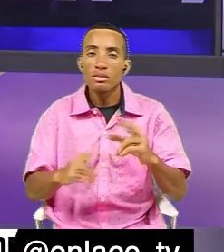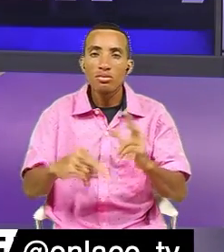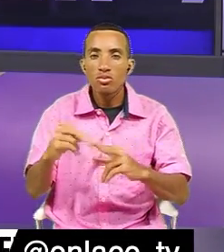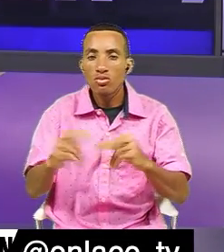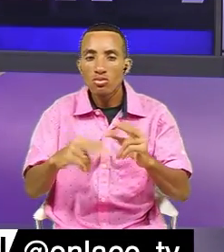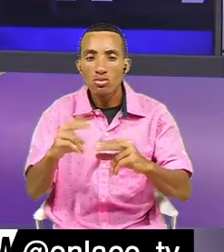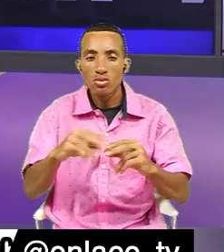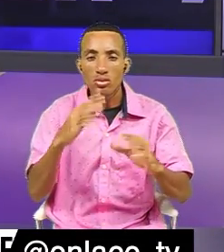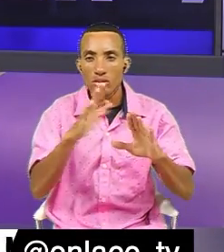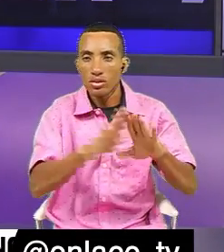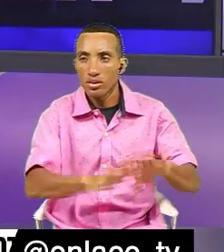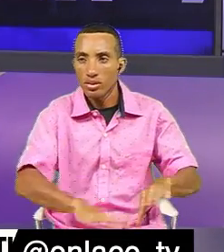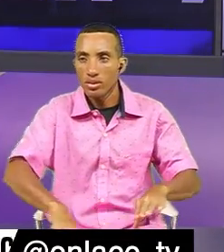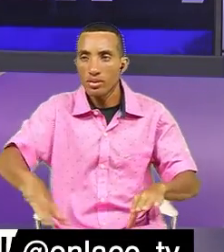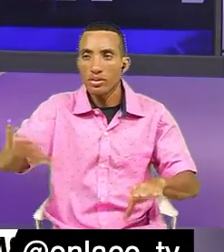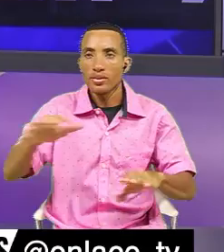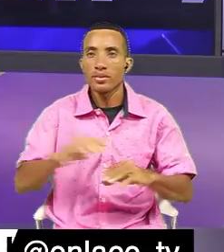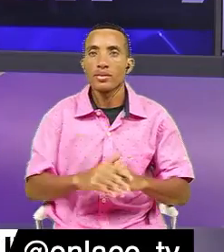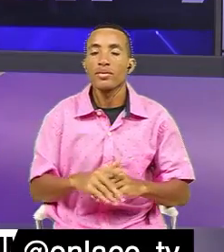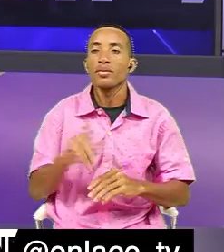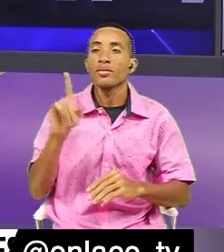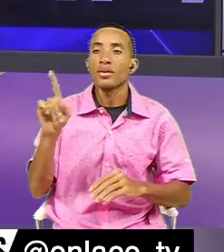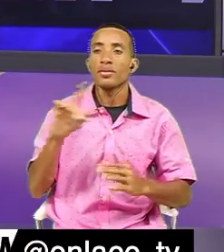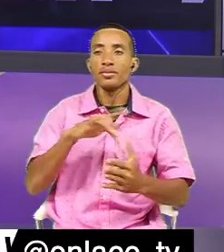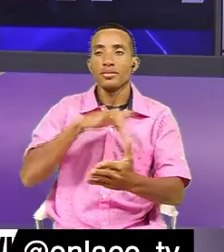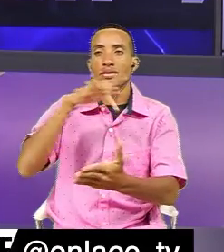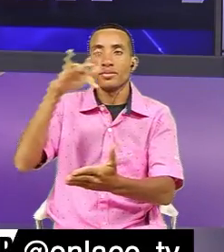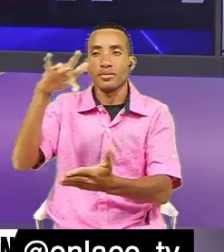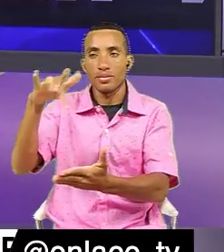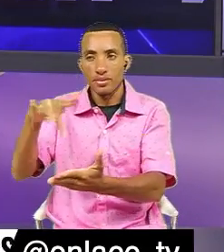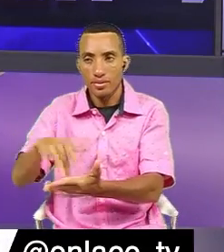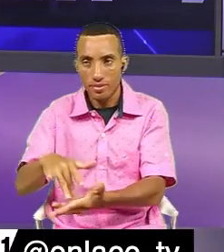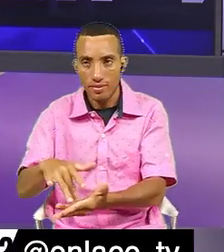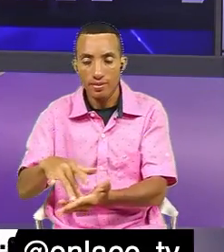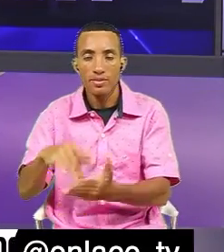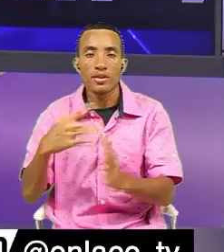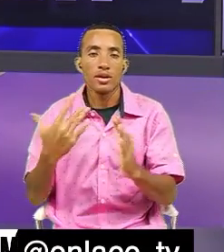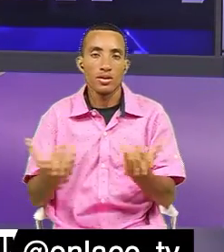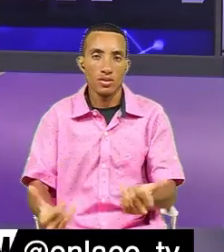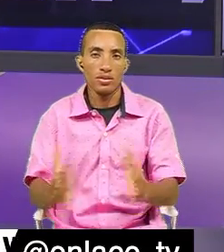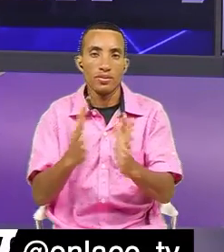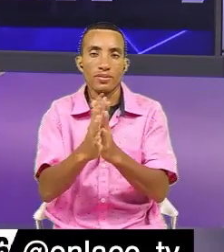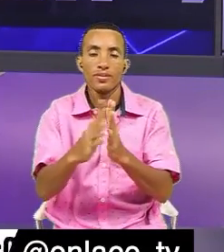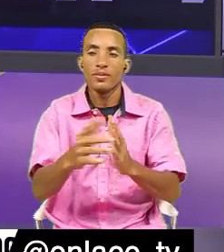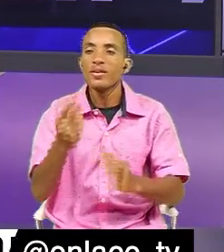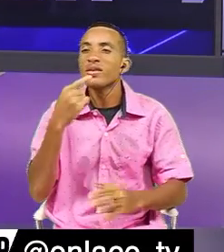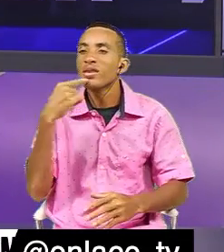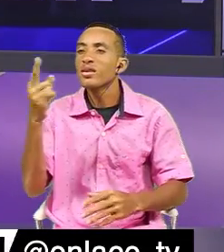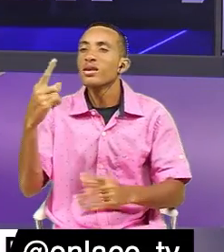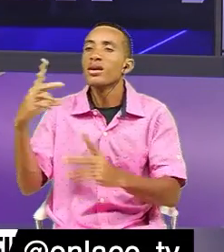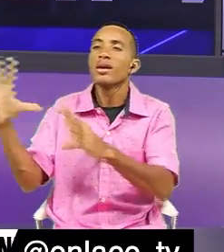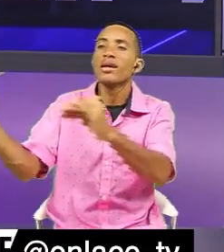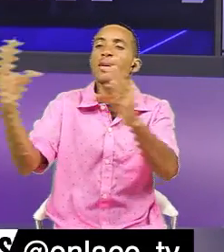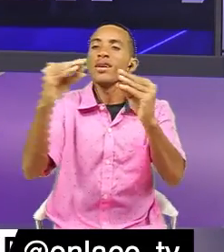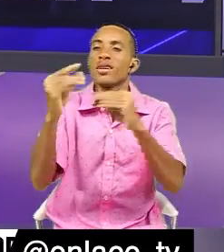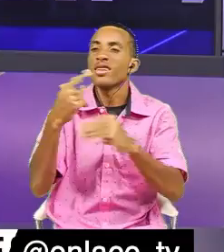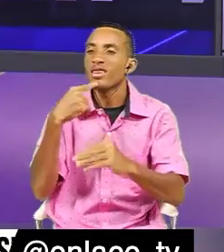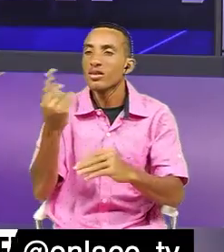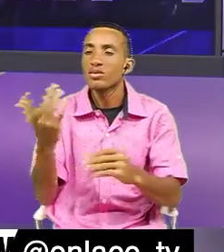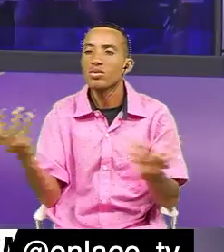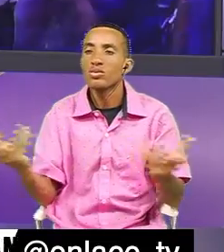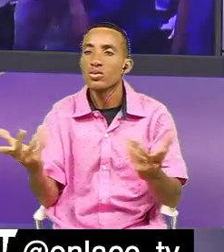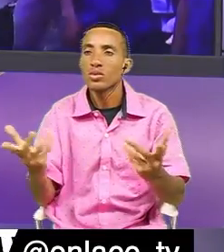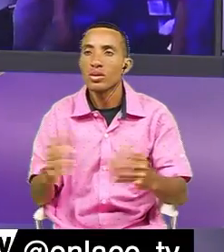de una zanja. Nuestro director de noticias se trasladó hasta este lugar y nos entrega a esta hora de la tarde el reporte. Específicamente, ¿en qué sector,